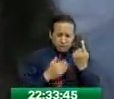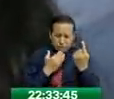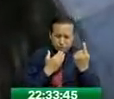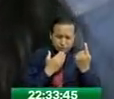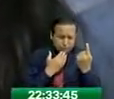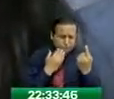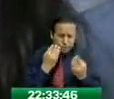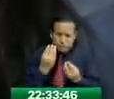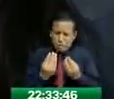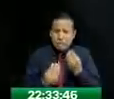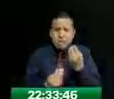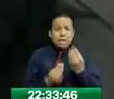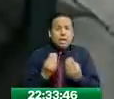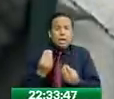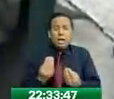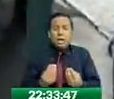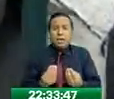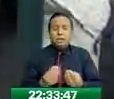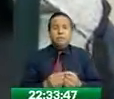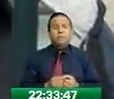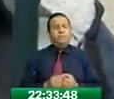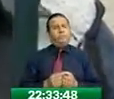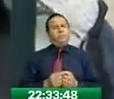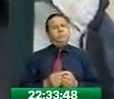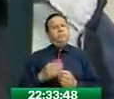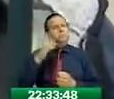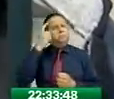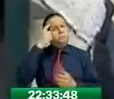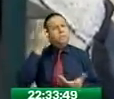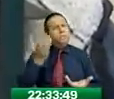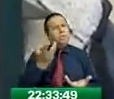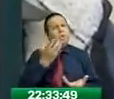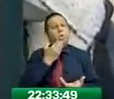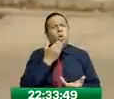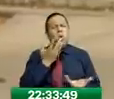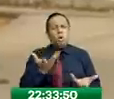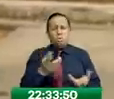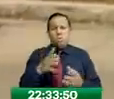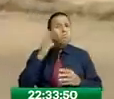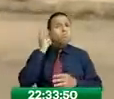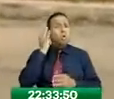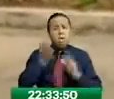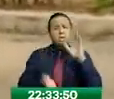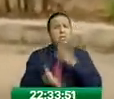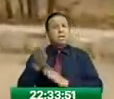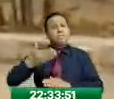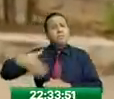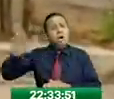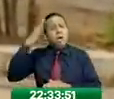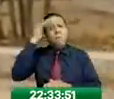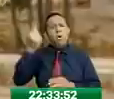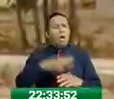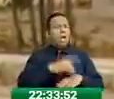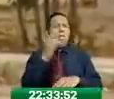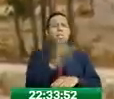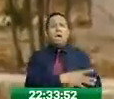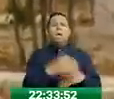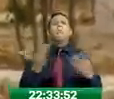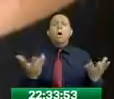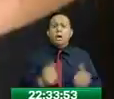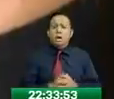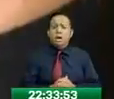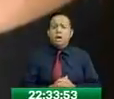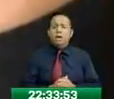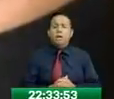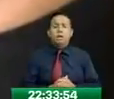Yo no sé qué voy a hacer. Si sabía que él le pegaba, ¿por qué no se iba a las hijas? En medio quedaron familiares con heridas en el alma